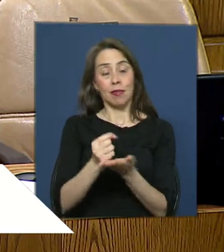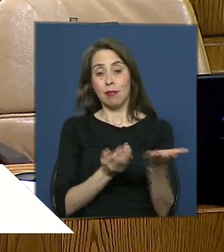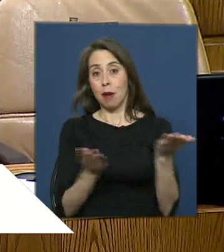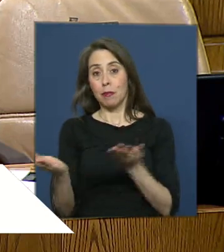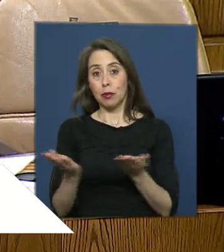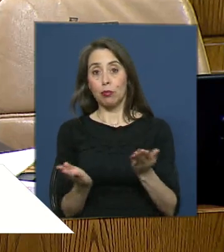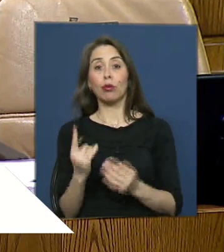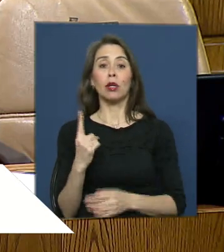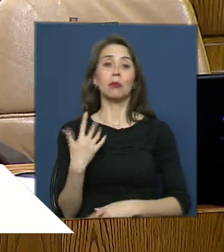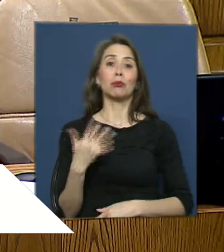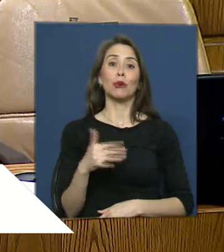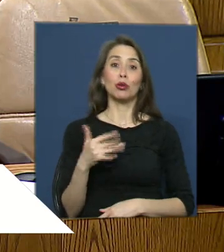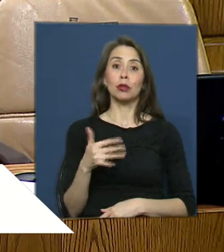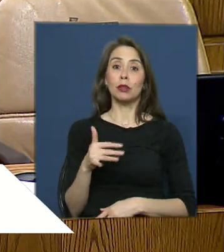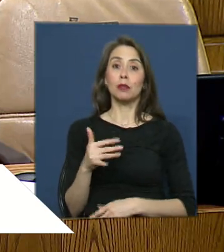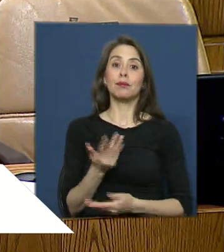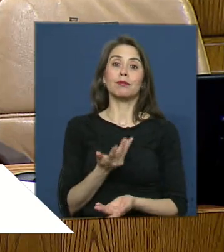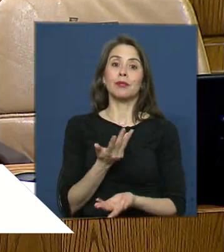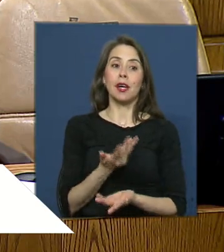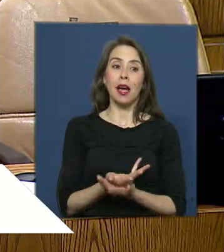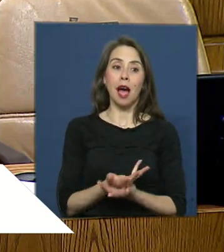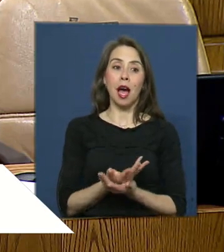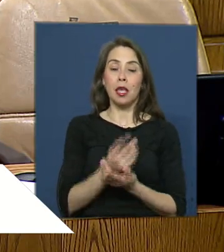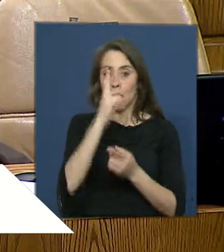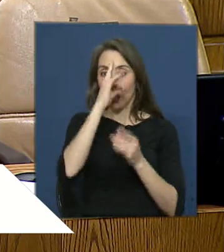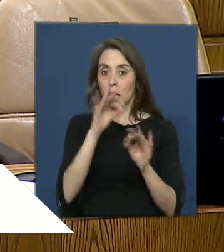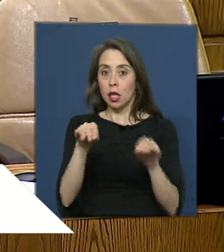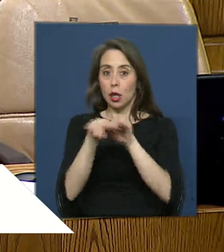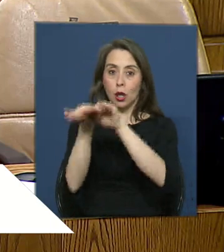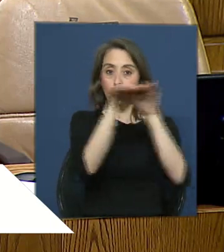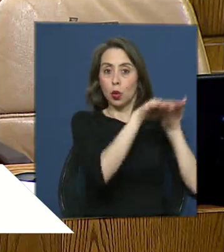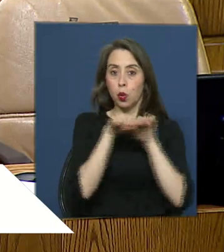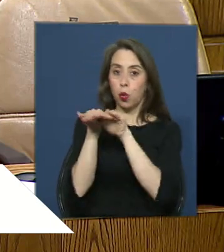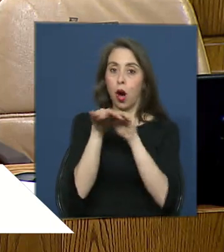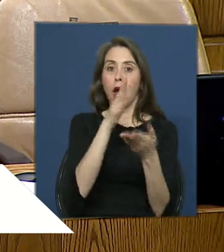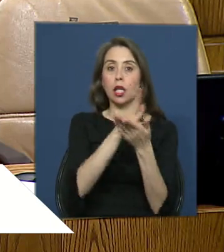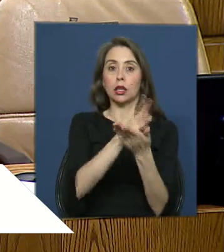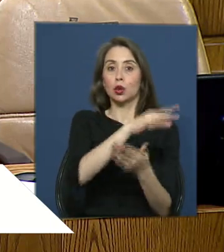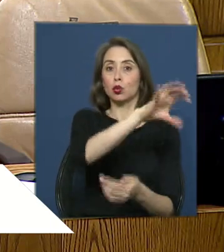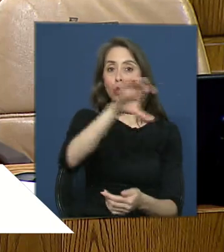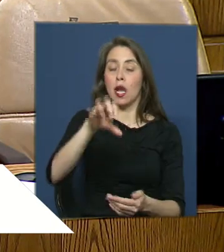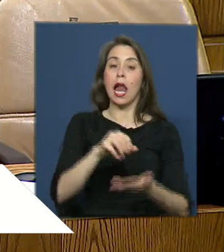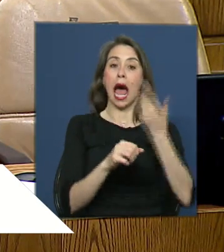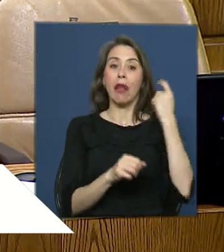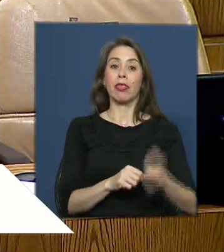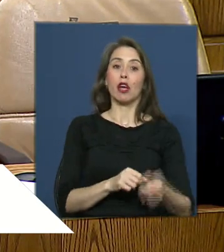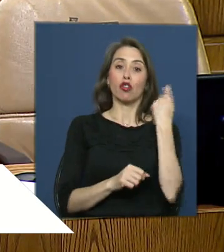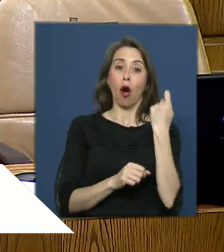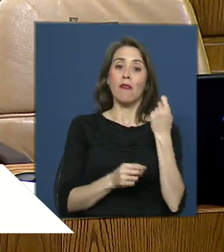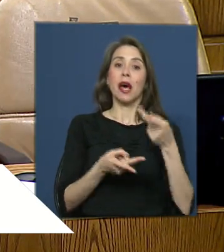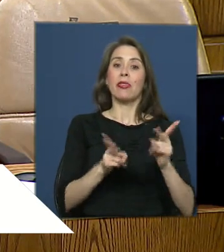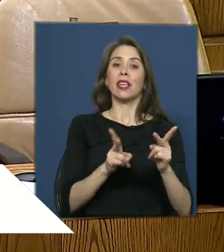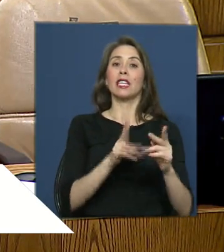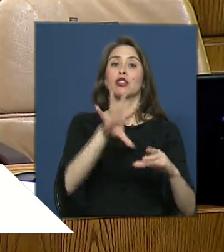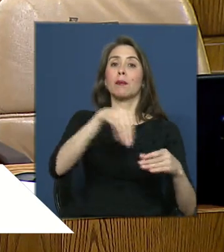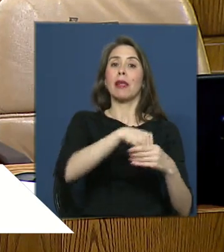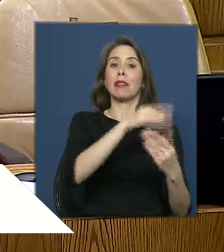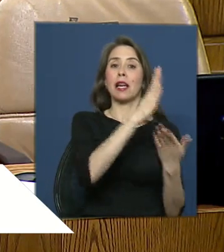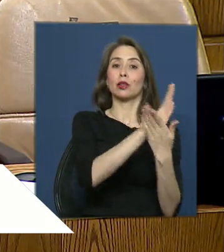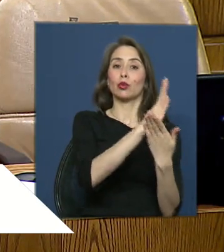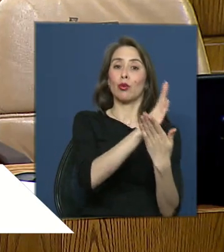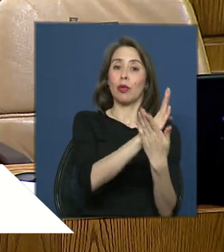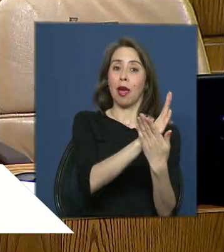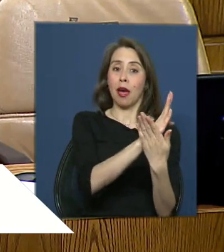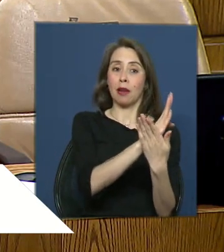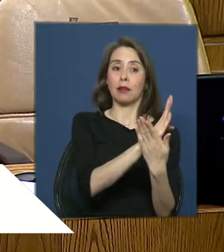importante que exista una homologación de los establecimientos educacionales que cobraban derechos de escolaridad a través de